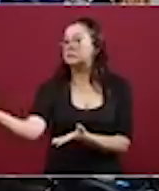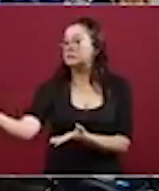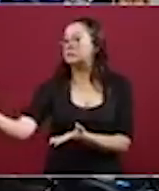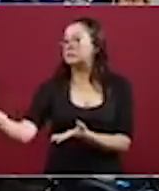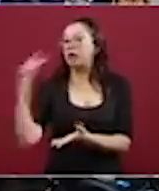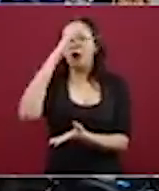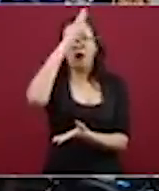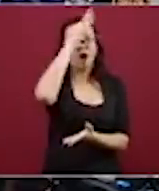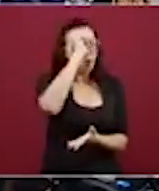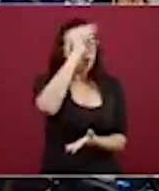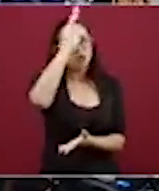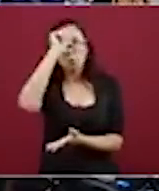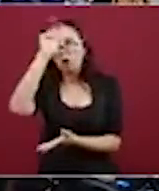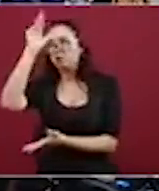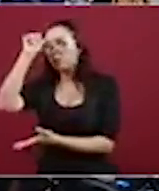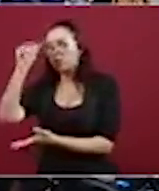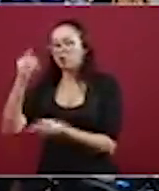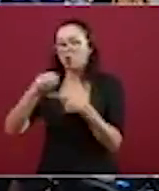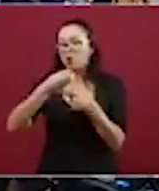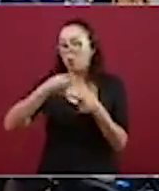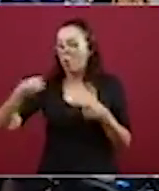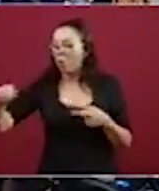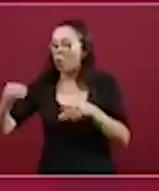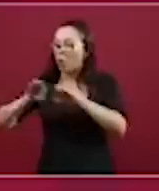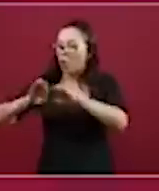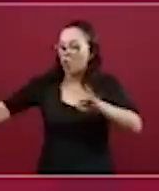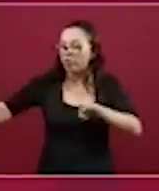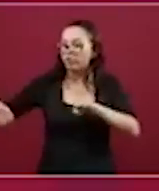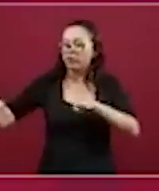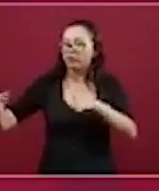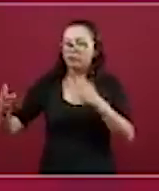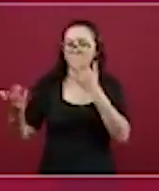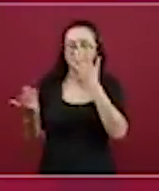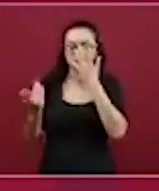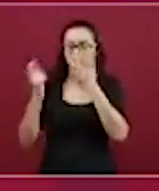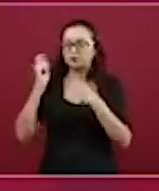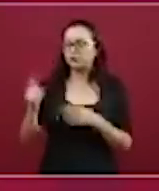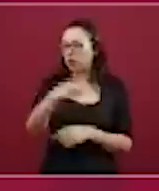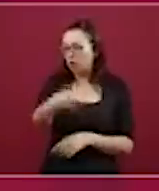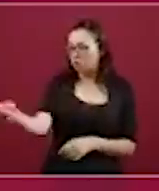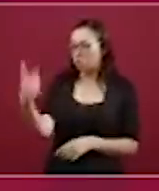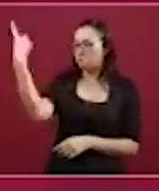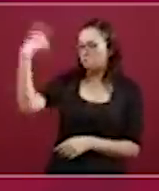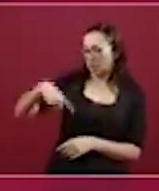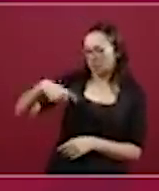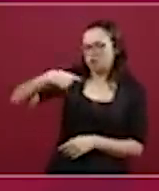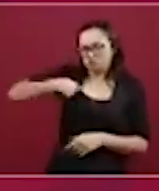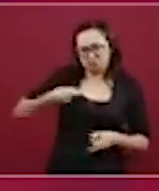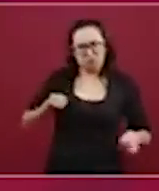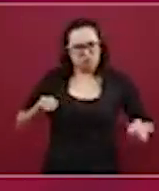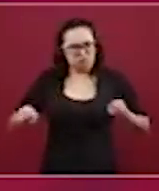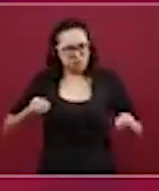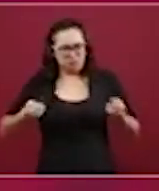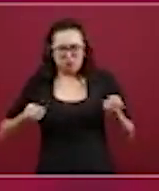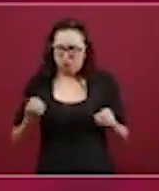porque ser organización democrática implica mandar obedeciendo.